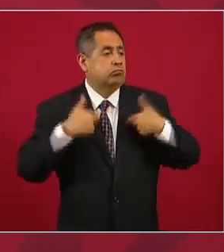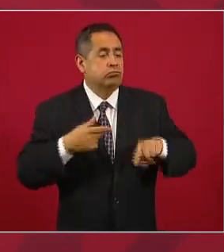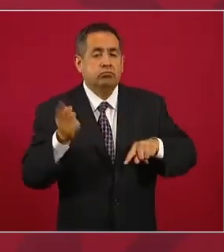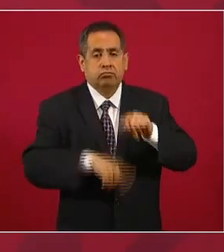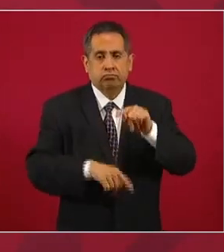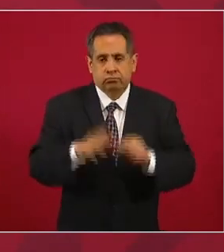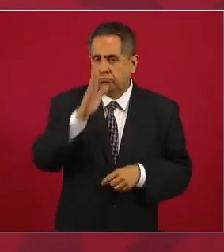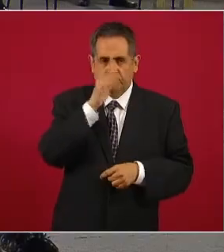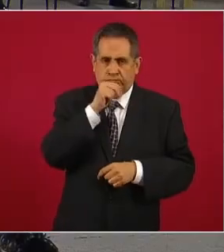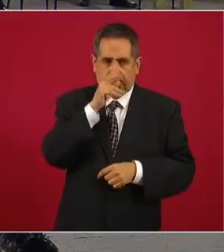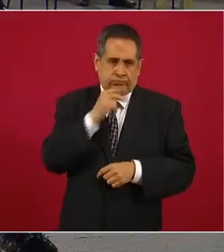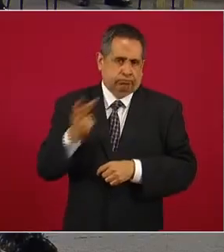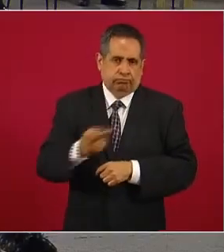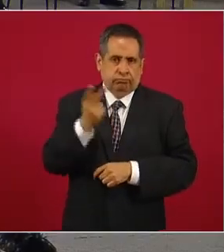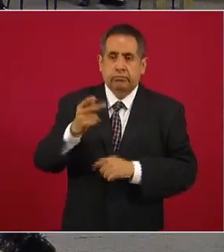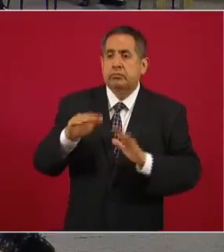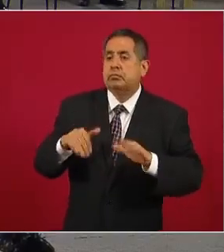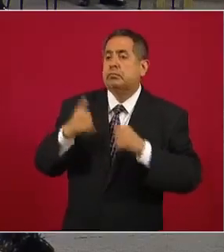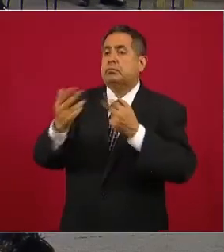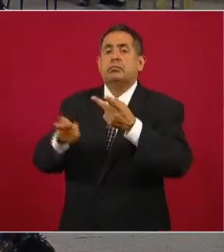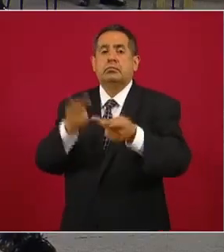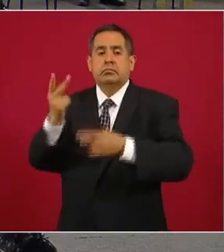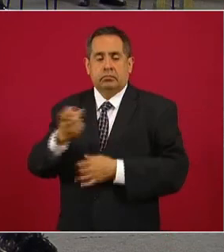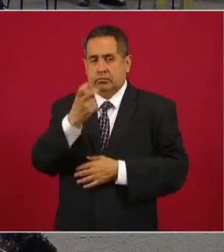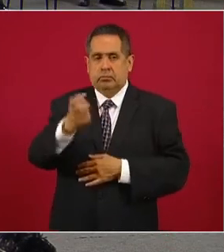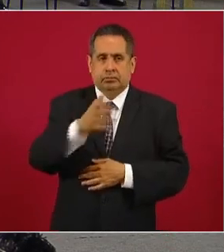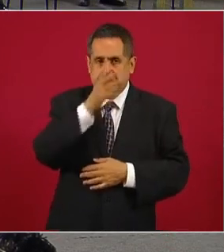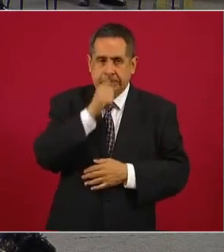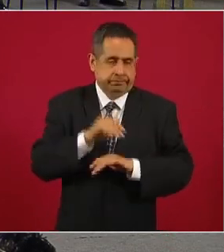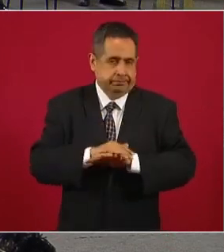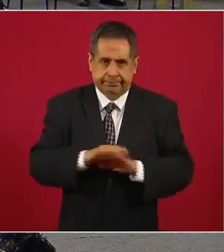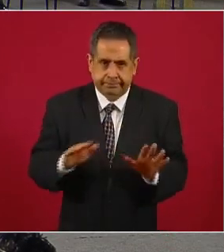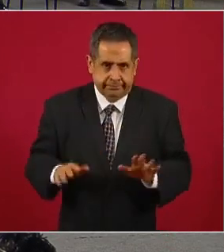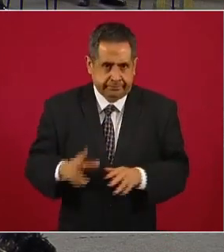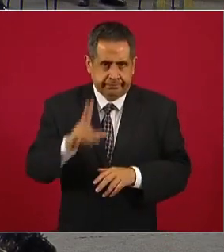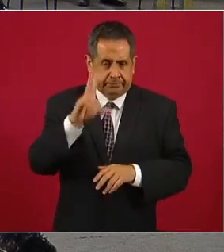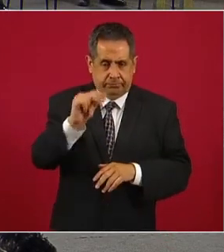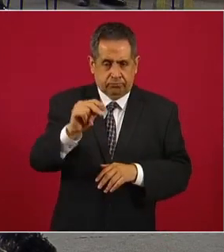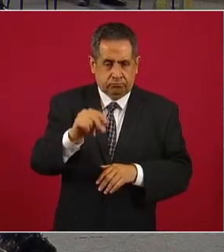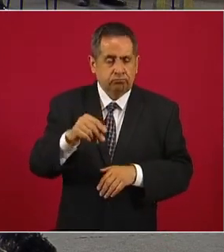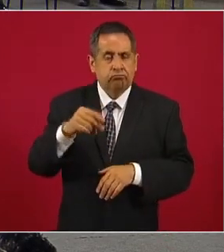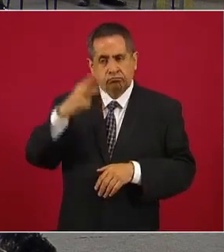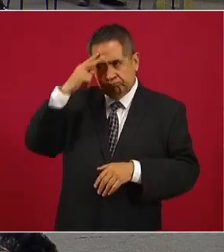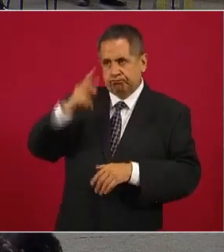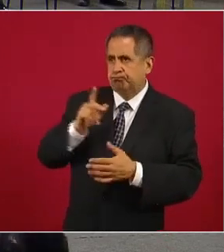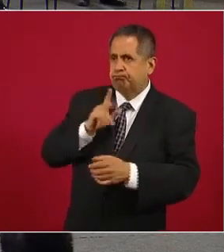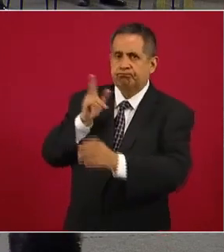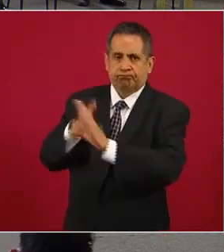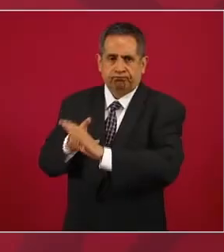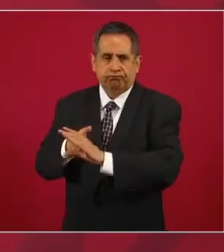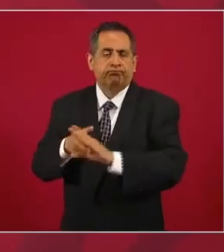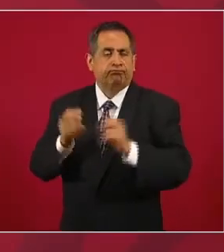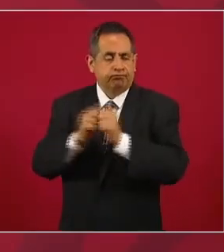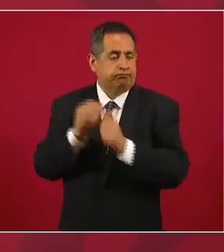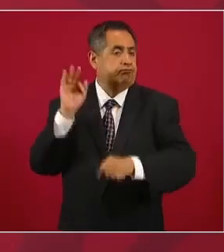de los que el Estado mexicano sea parte, ni las garantías para su